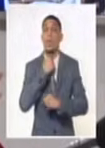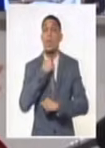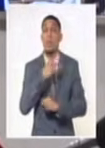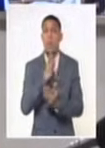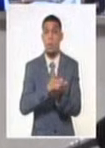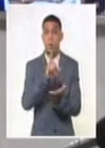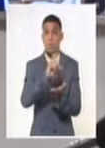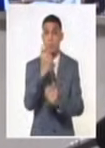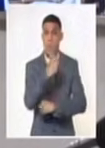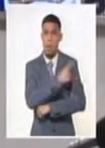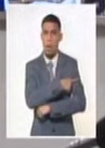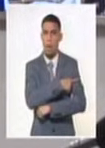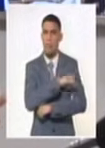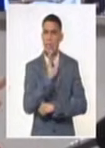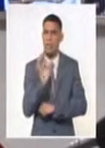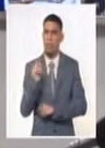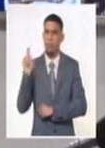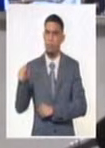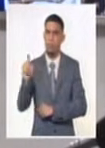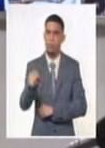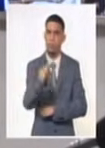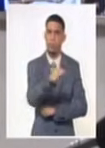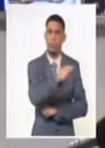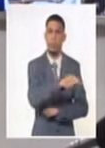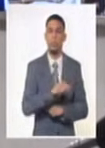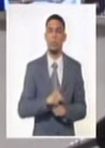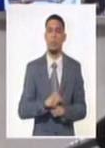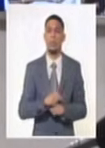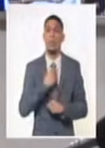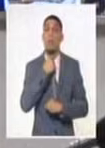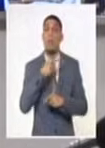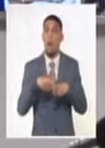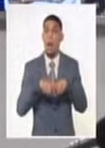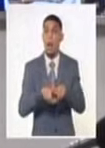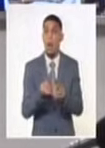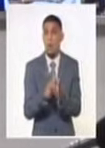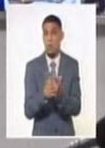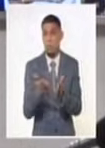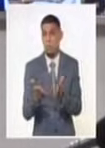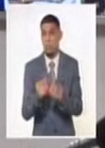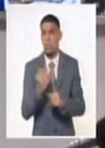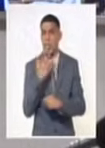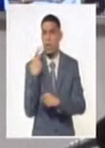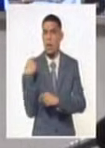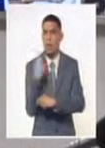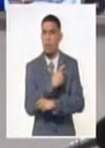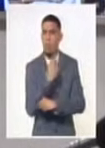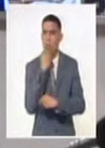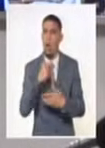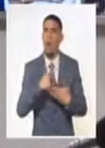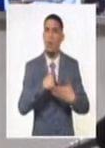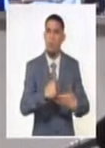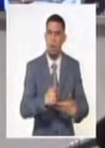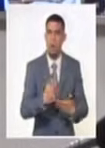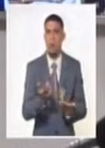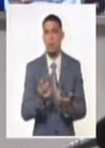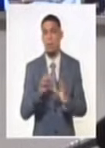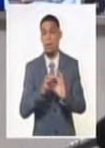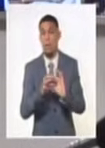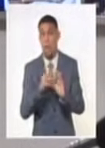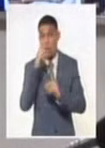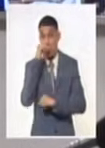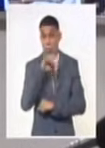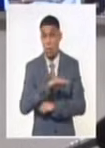escuela primaria están funcionando una evaluación de cuáles son los profesores que tenemos por niveles educativos, de qué grado es el niño que ha quedado en